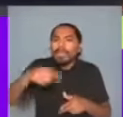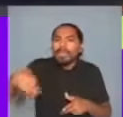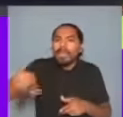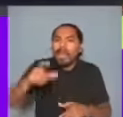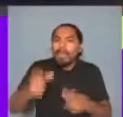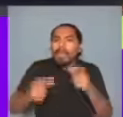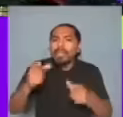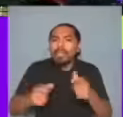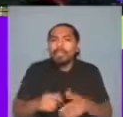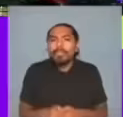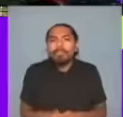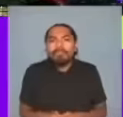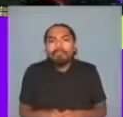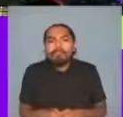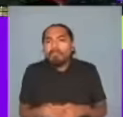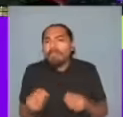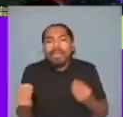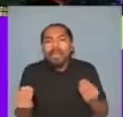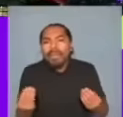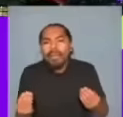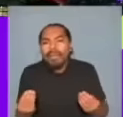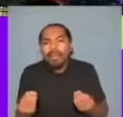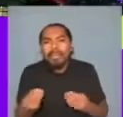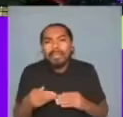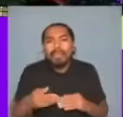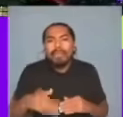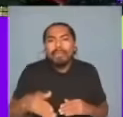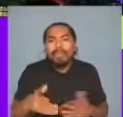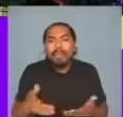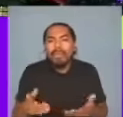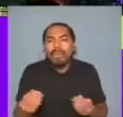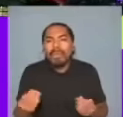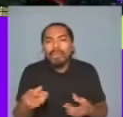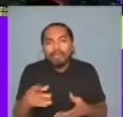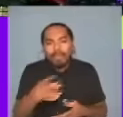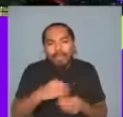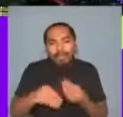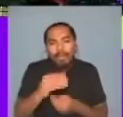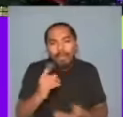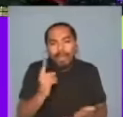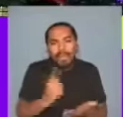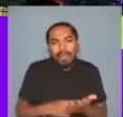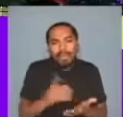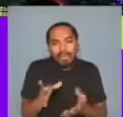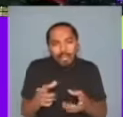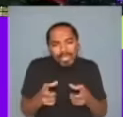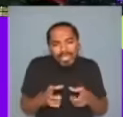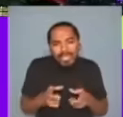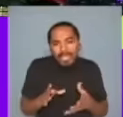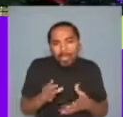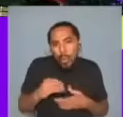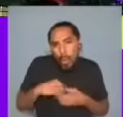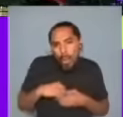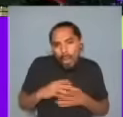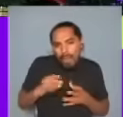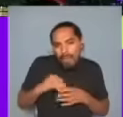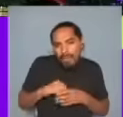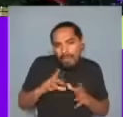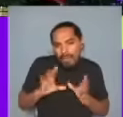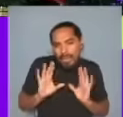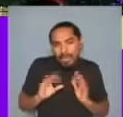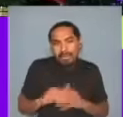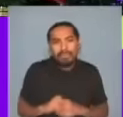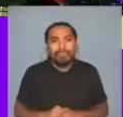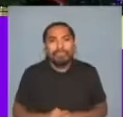qué se va a hacer, que la familia ha tomado una decisión de hacer algo muy íntimo y muy familiar, y desde aquí, desde la empresa, desde